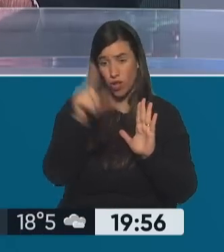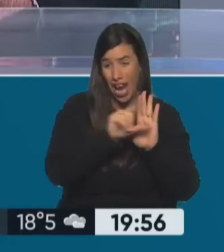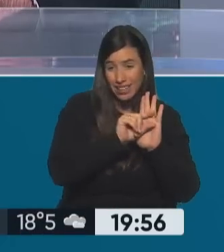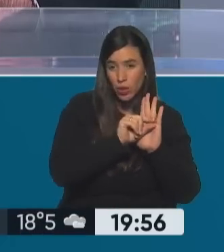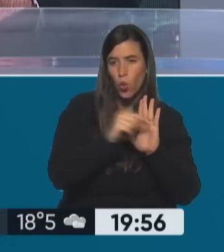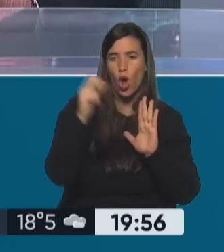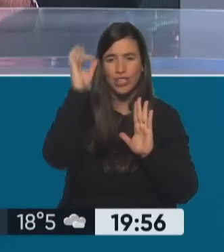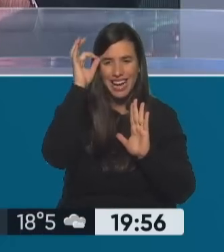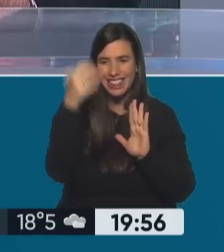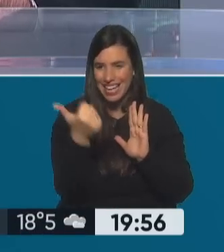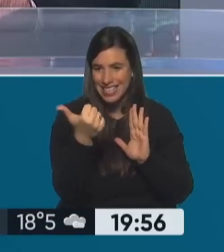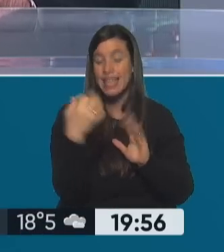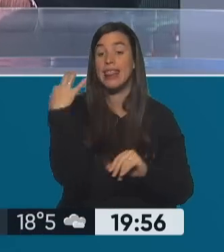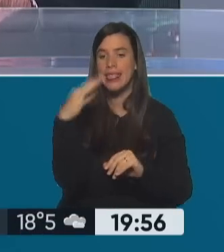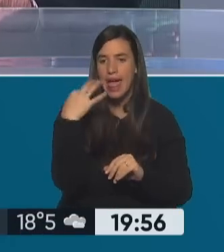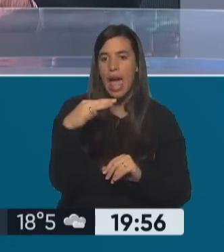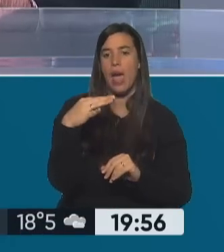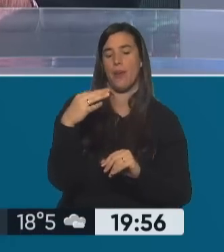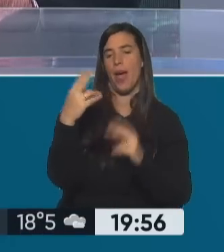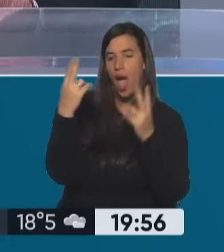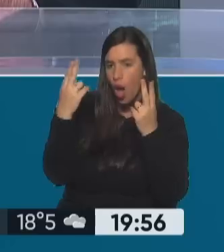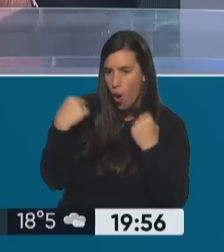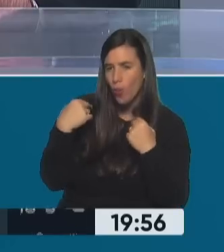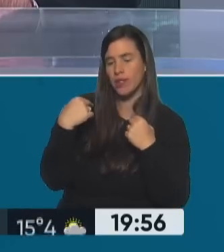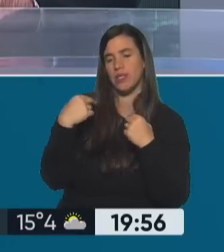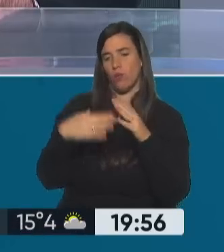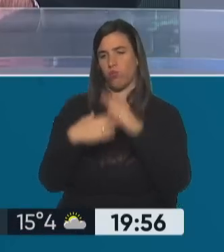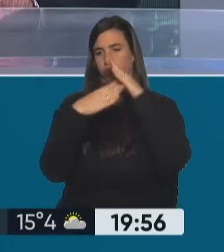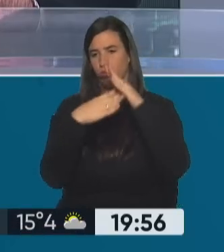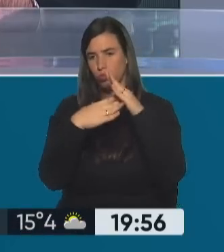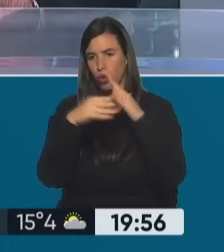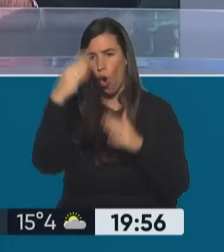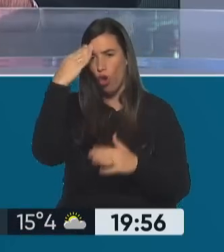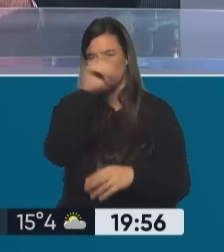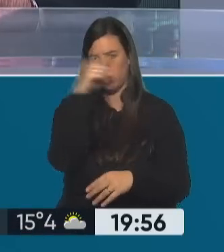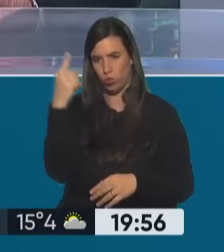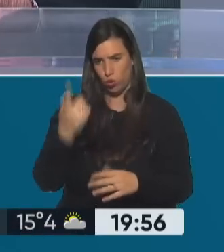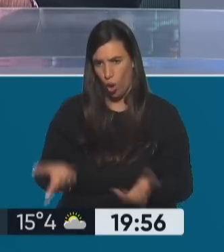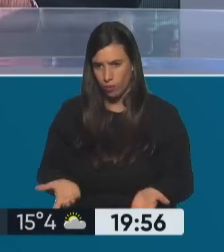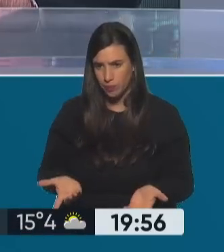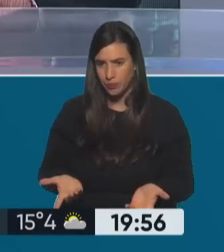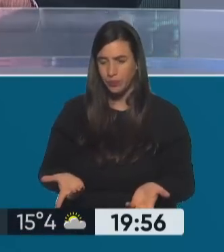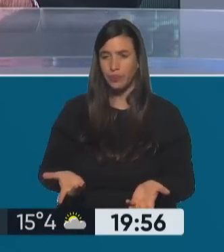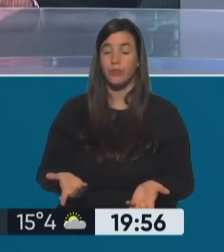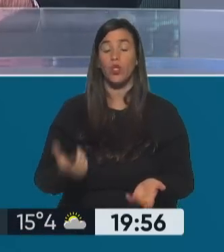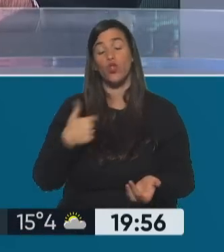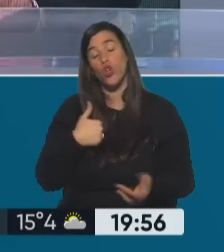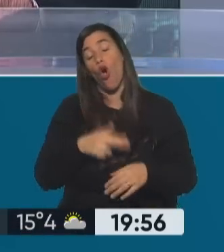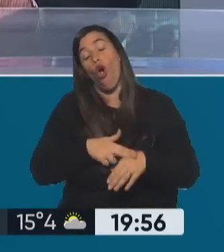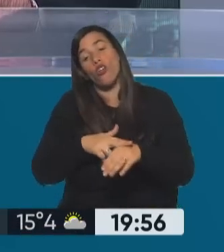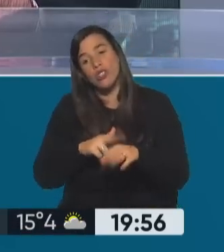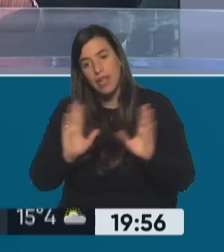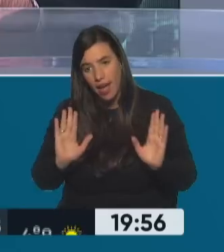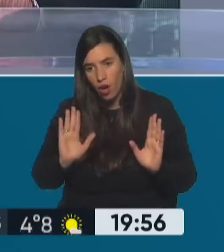Nacional, deber de obediencia a la supremacía constitucional. De modo que yo le aconsejo a los apoderados de sus